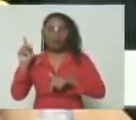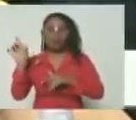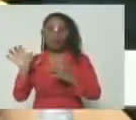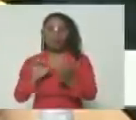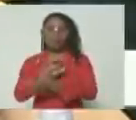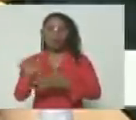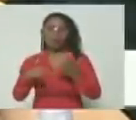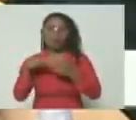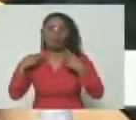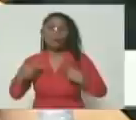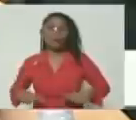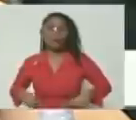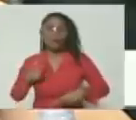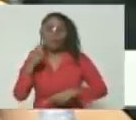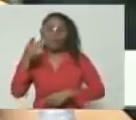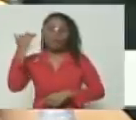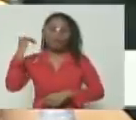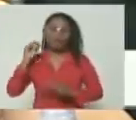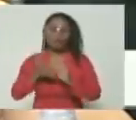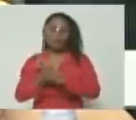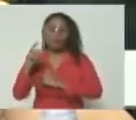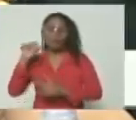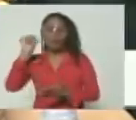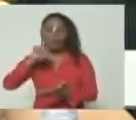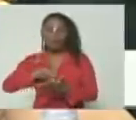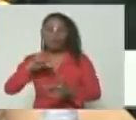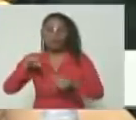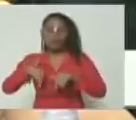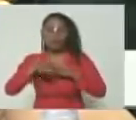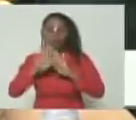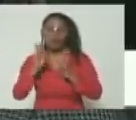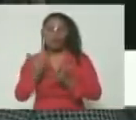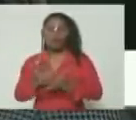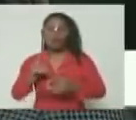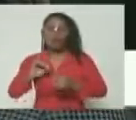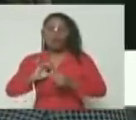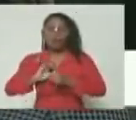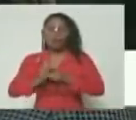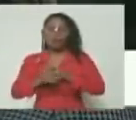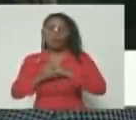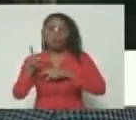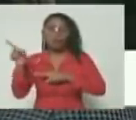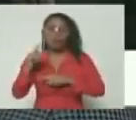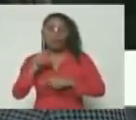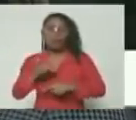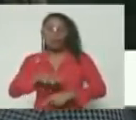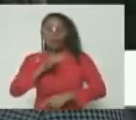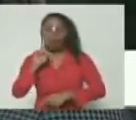humanitaria que iba a ser el epicentro en el mundo de la pandemia. Lo decían, ahí está escrito.